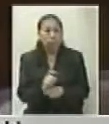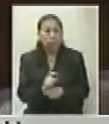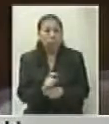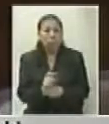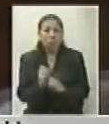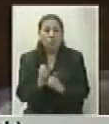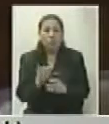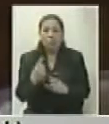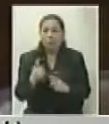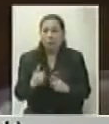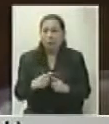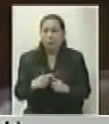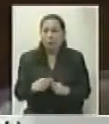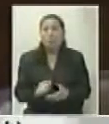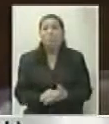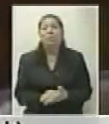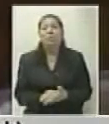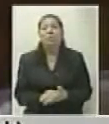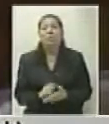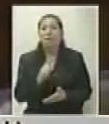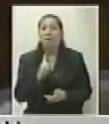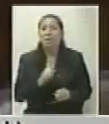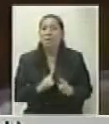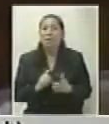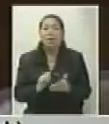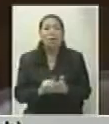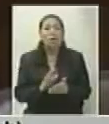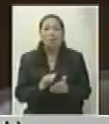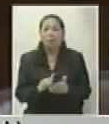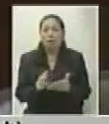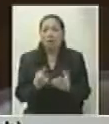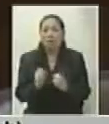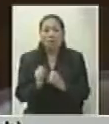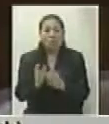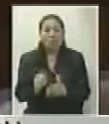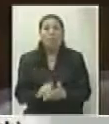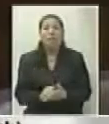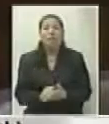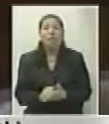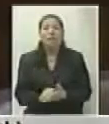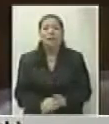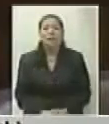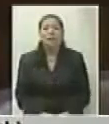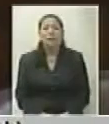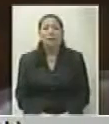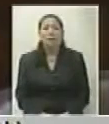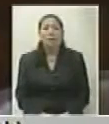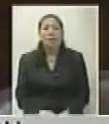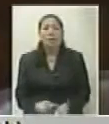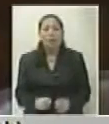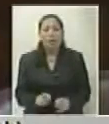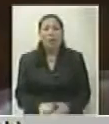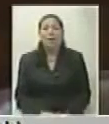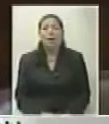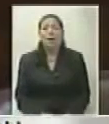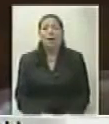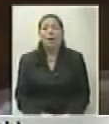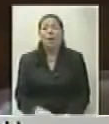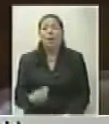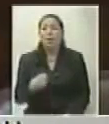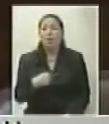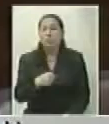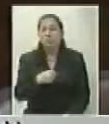fueron condenados por terrorismo, y es algo que todos quisiéramos rechazar de manera contundente. Sin embargo, presidente,